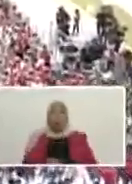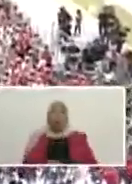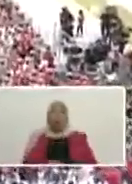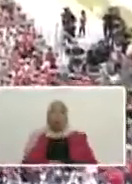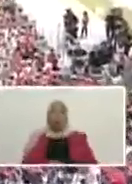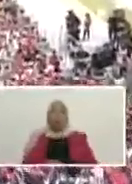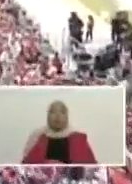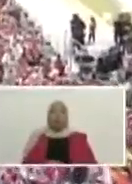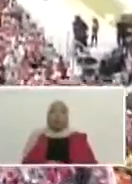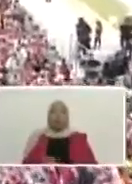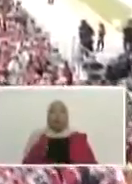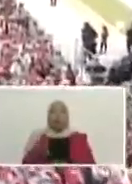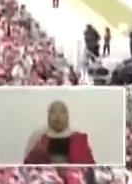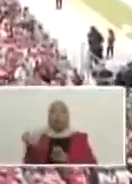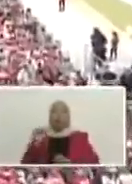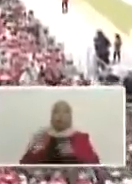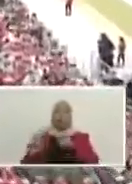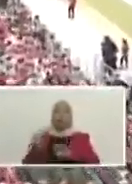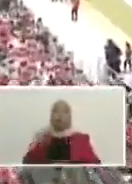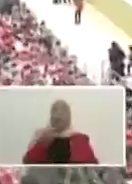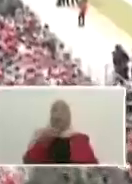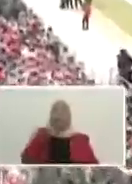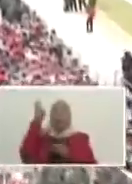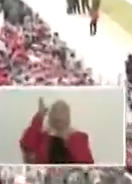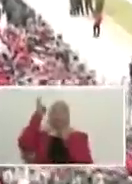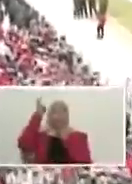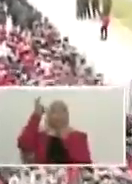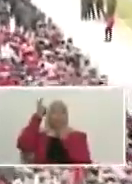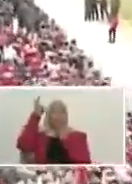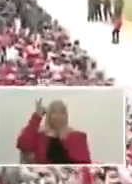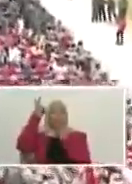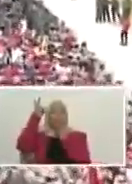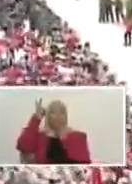contra nuestras abuelas indígenas.